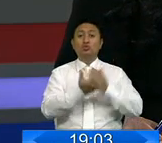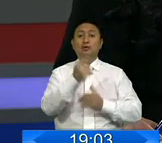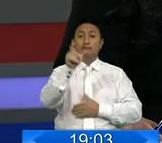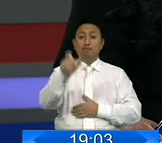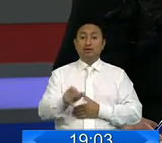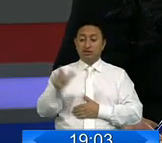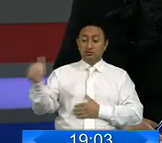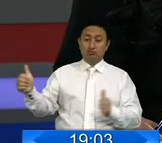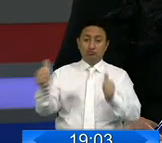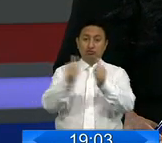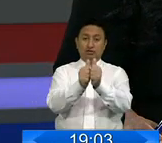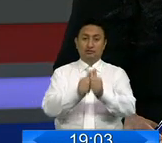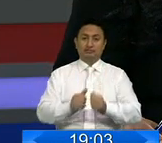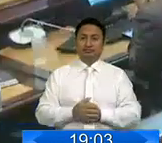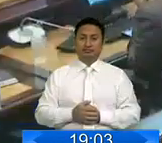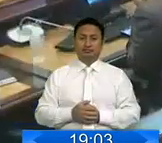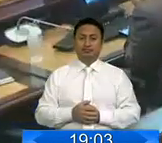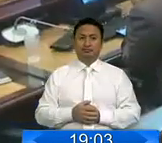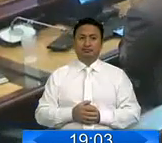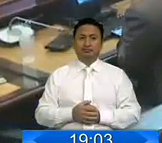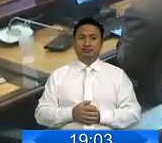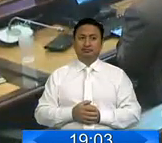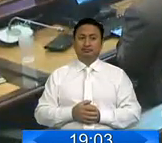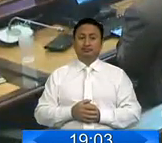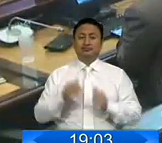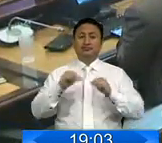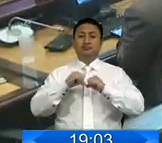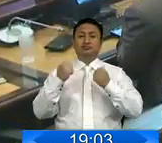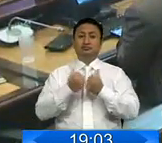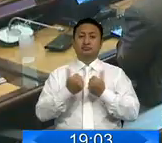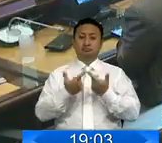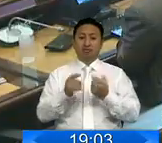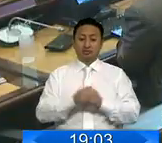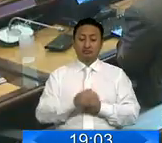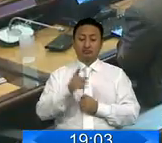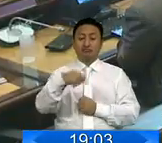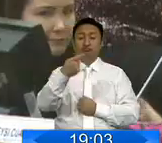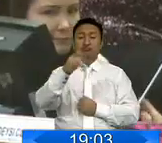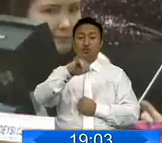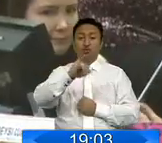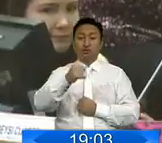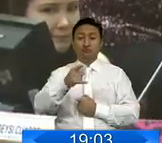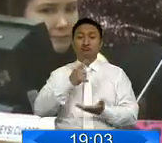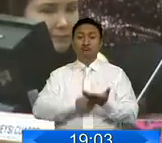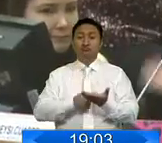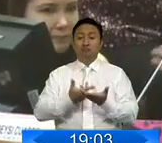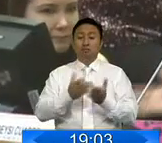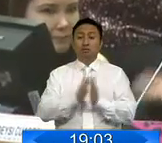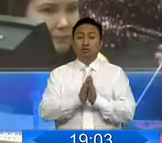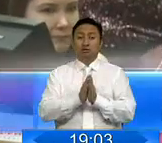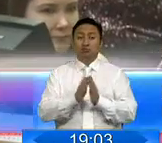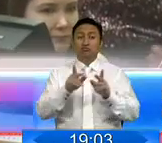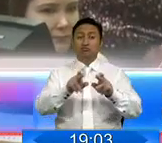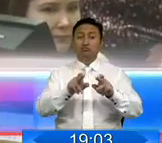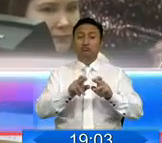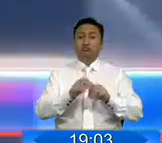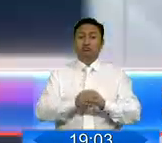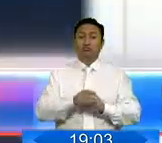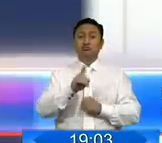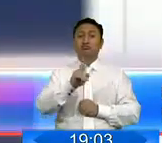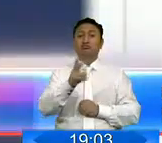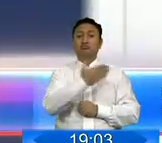acompañe en sus funciones. La Asamblea se aprestaba para este próximo jueves a analizar el pedido de permiso solicitado por